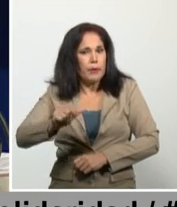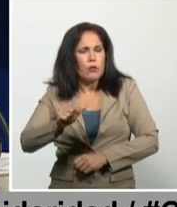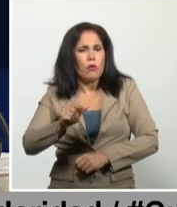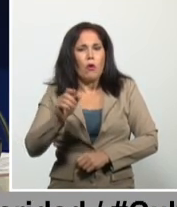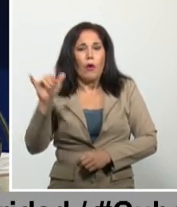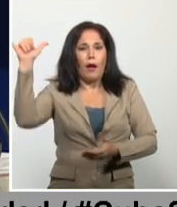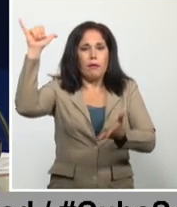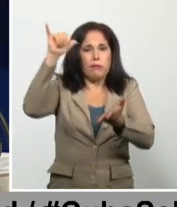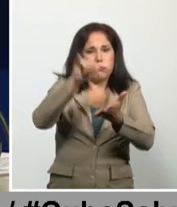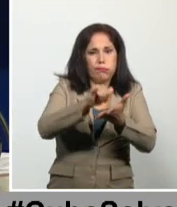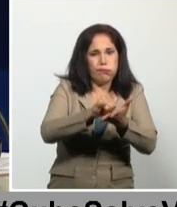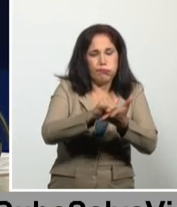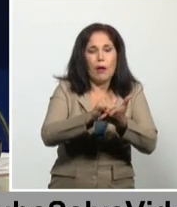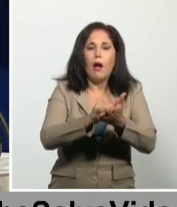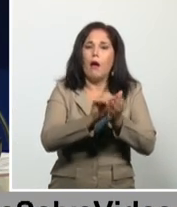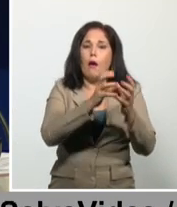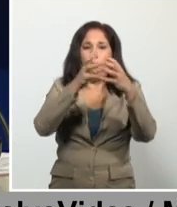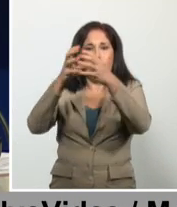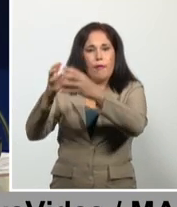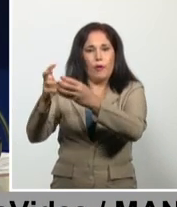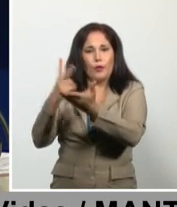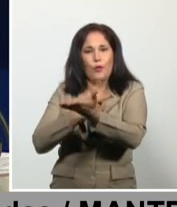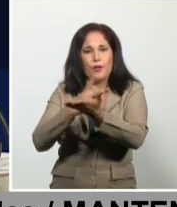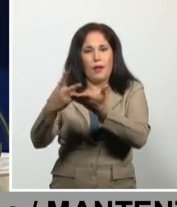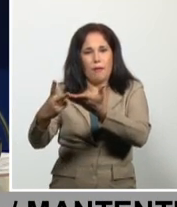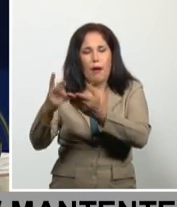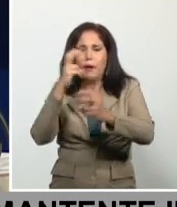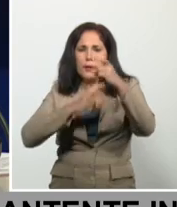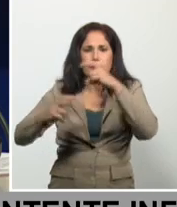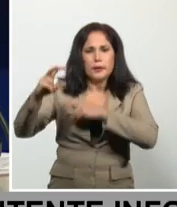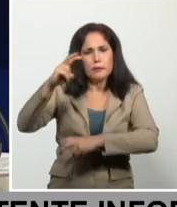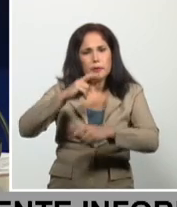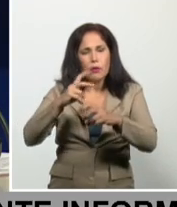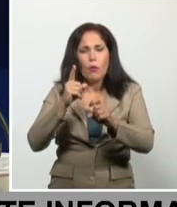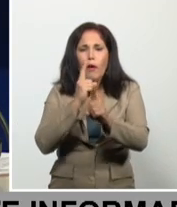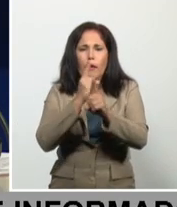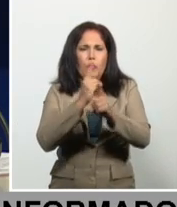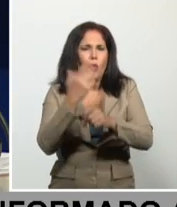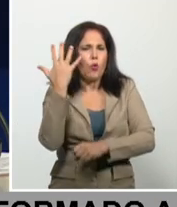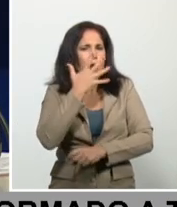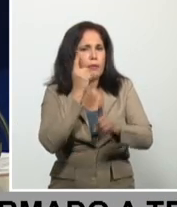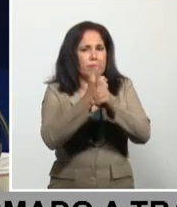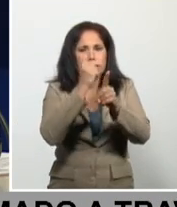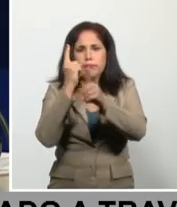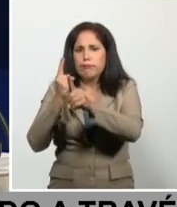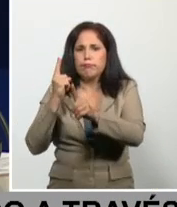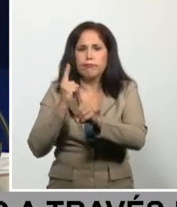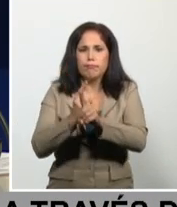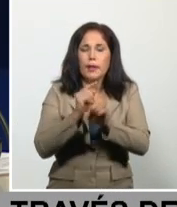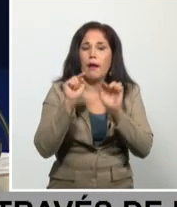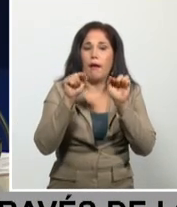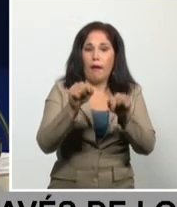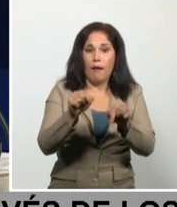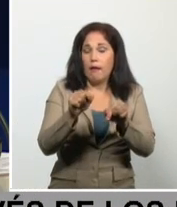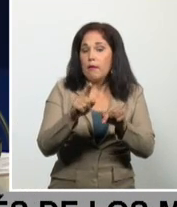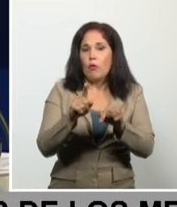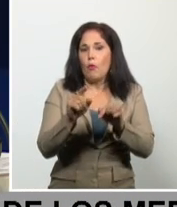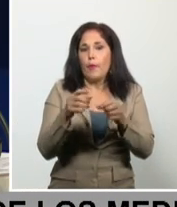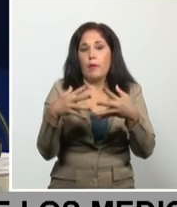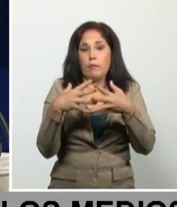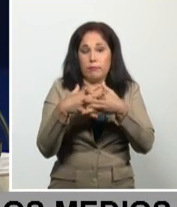arribando a nuestro país, que se mantuvieron aisladas. Estudiamos contactos de personas, tal vez no muy